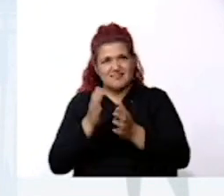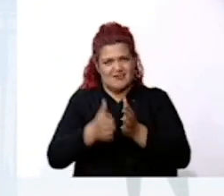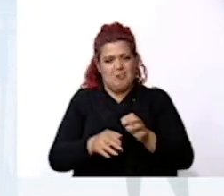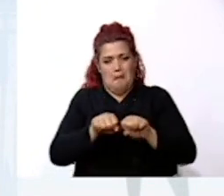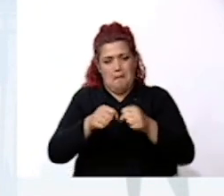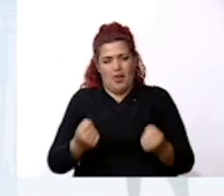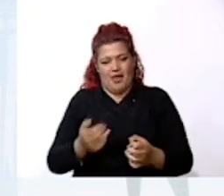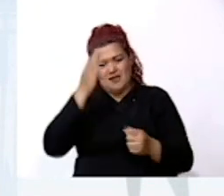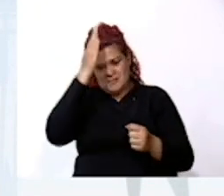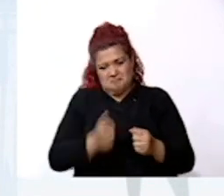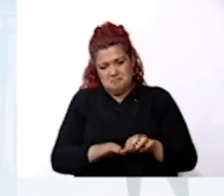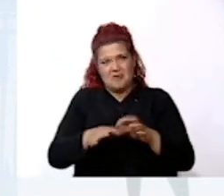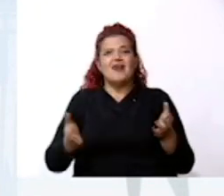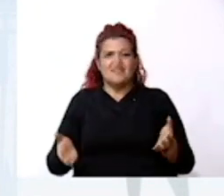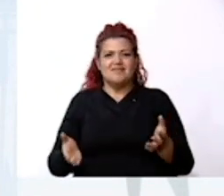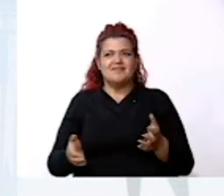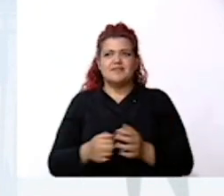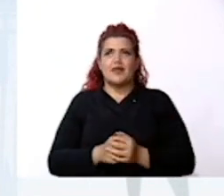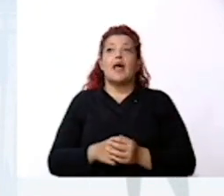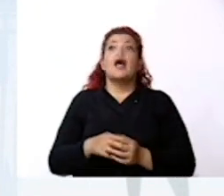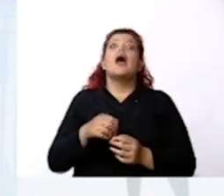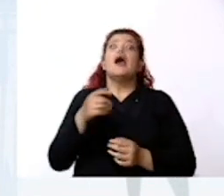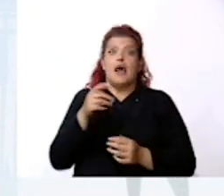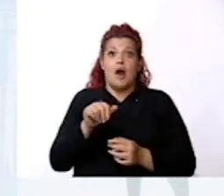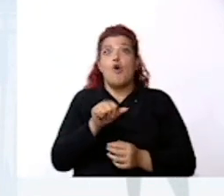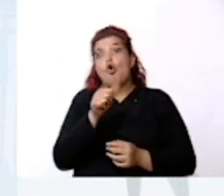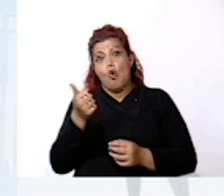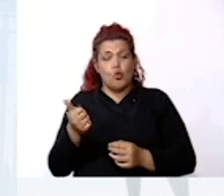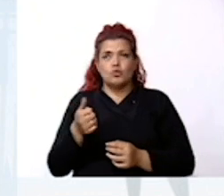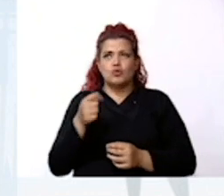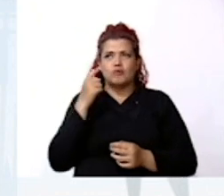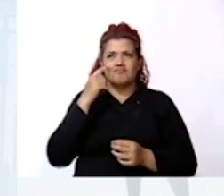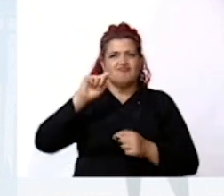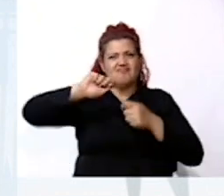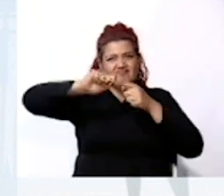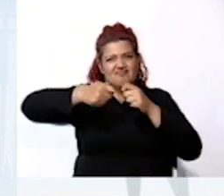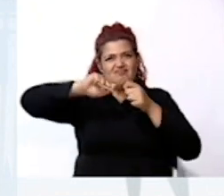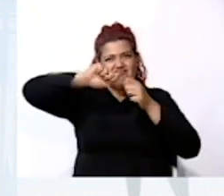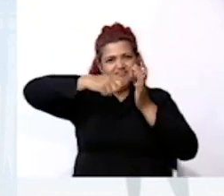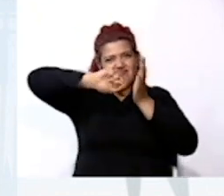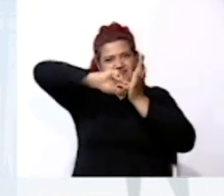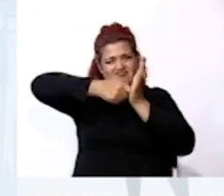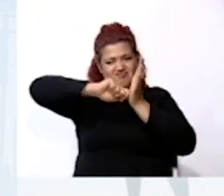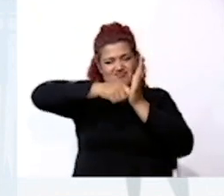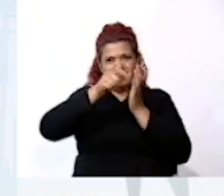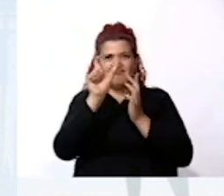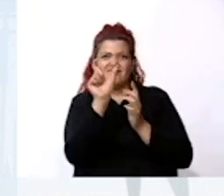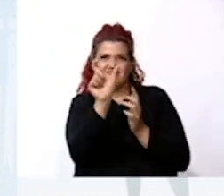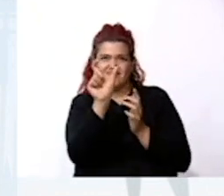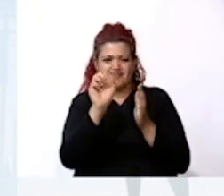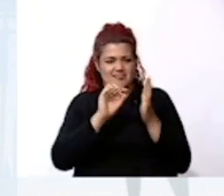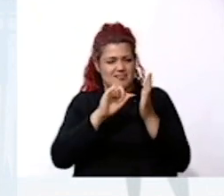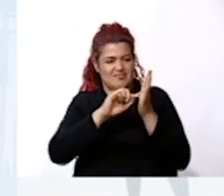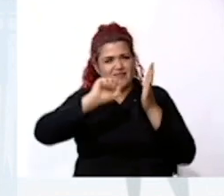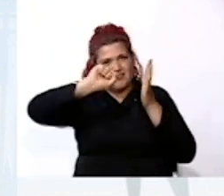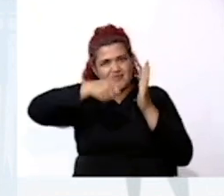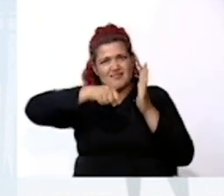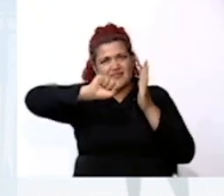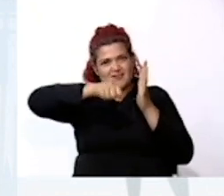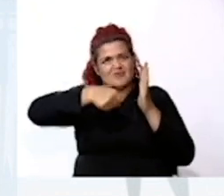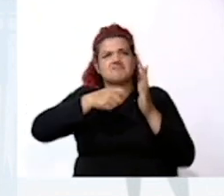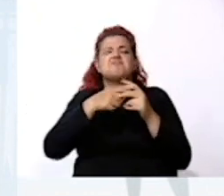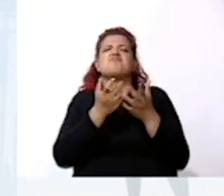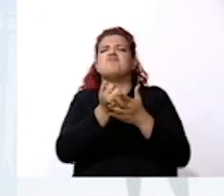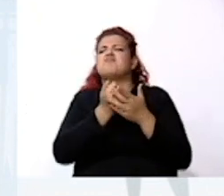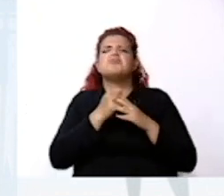También tenemos el tornillo. El tornillo es una máquina simple que nos